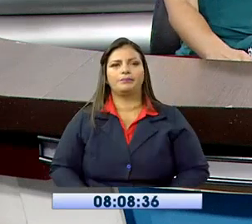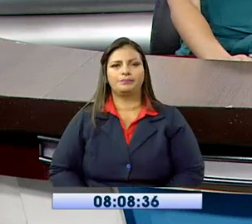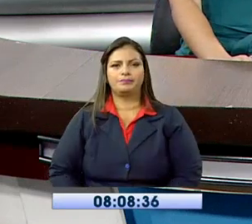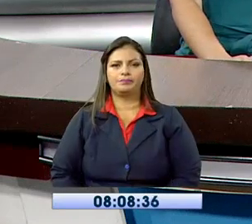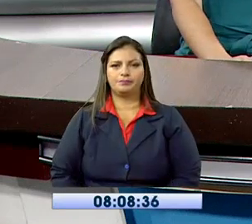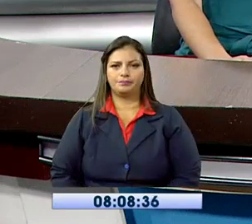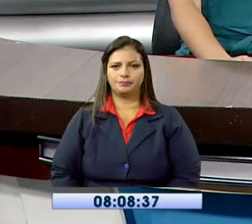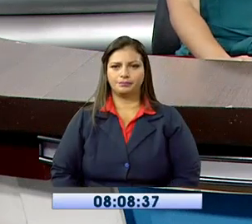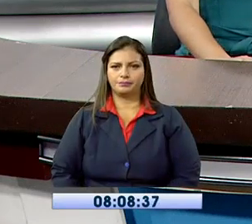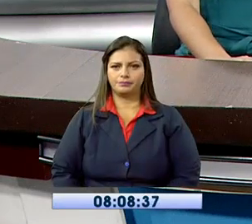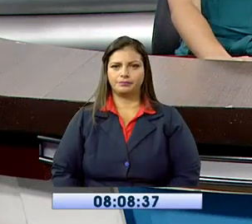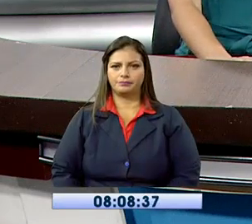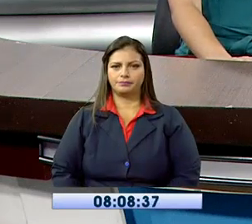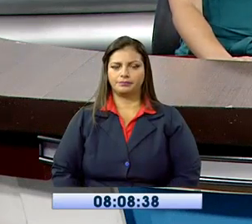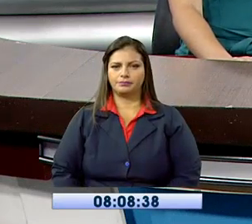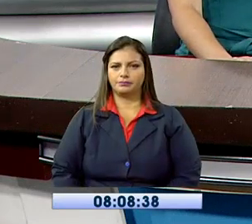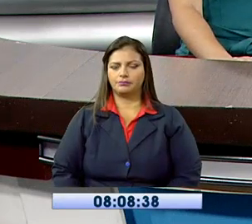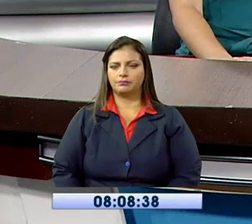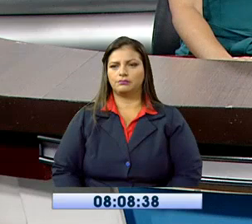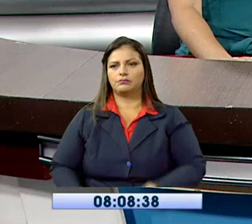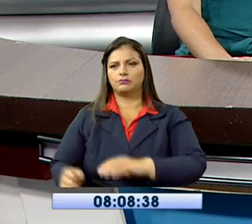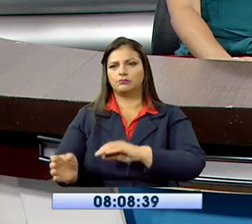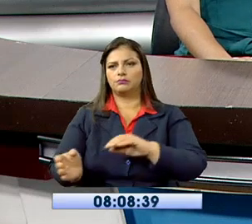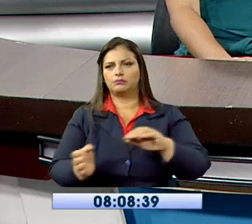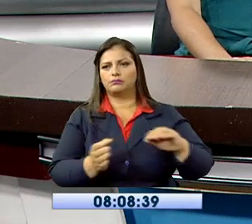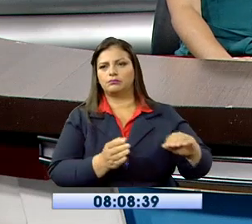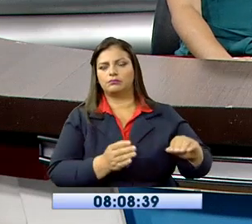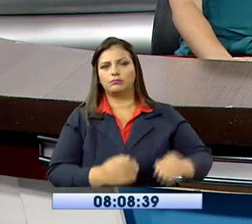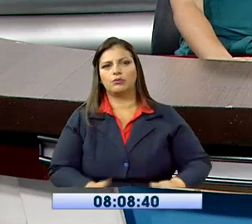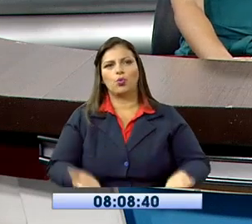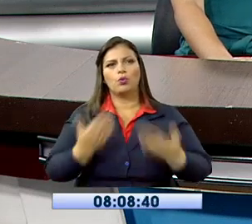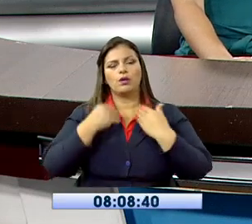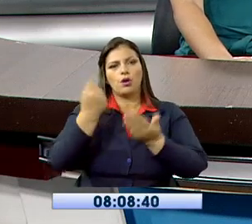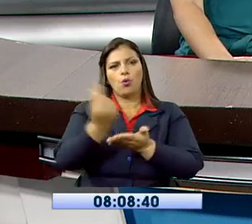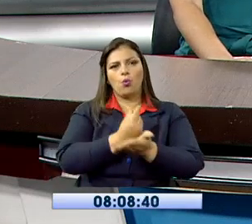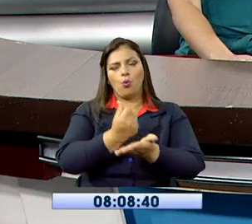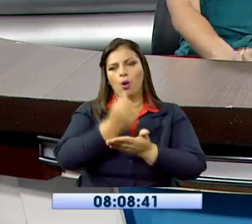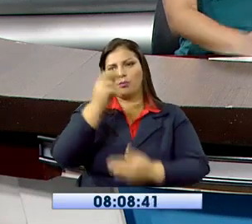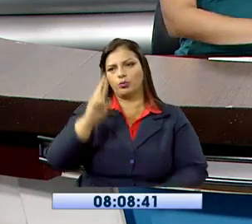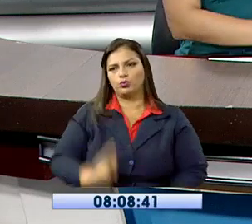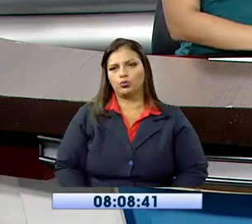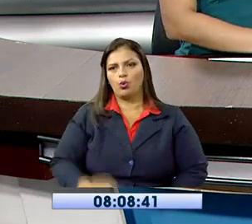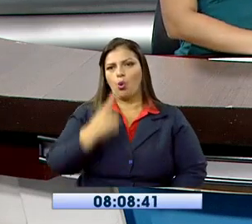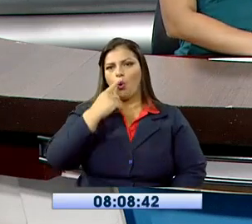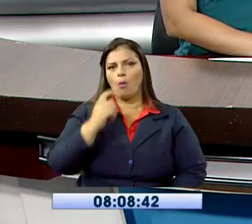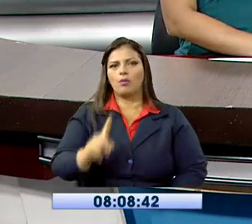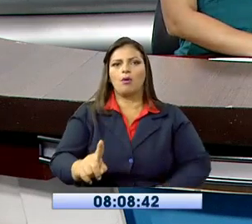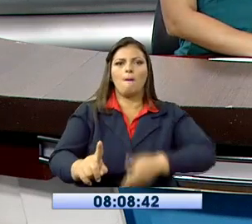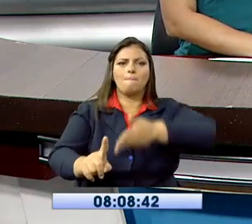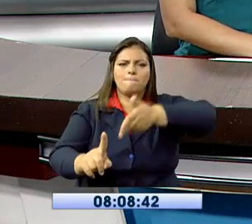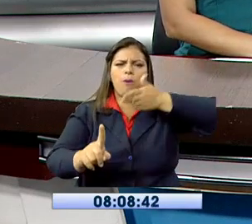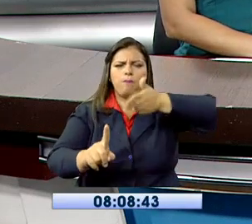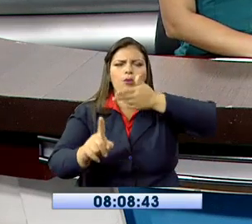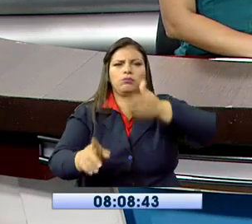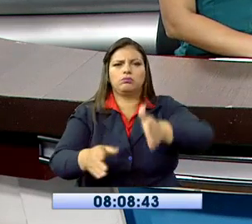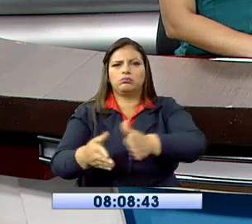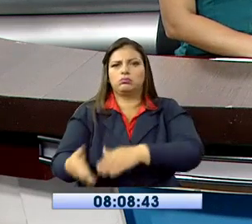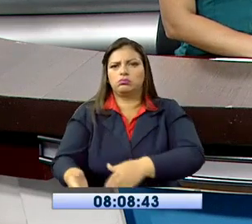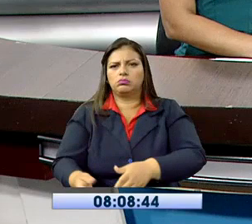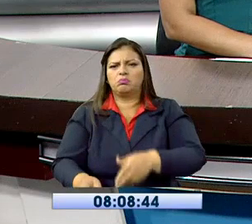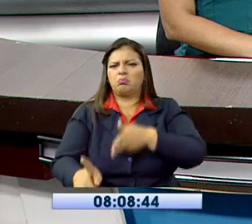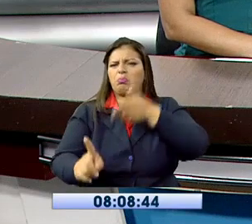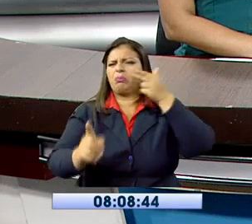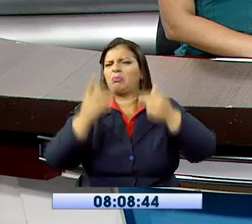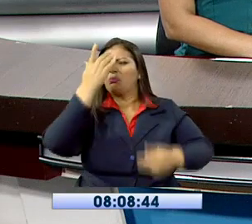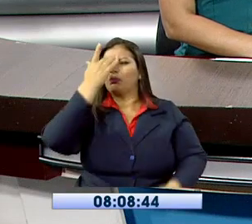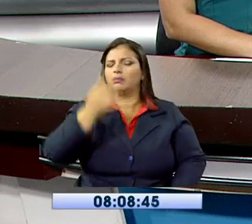a cambiar de tema, amigos televidentes. Les comentamos que un hombre murió baleado en el Guasmo Sur, en Guayaquil. De momento se desconoce el móvil de este crimen